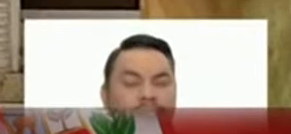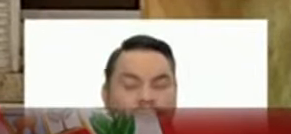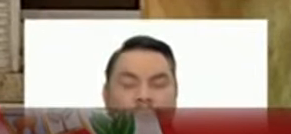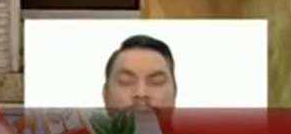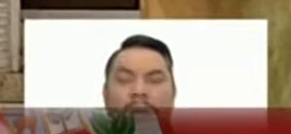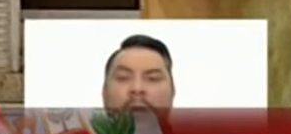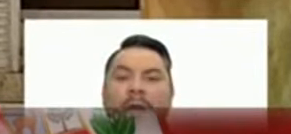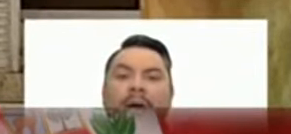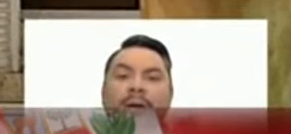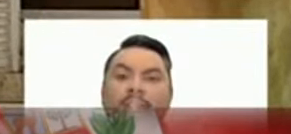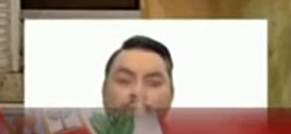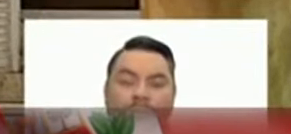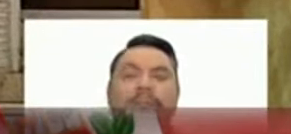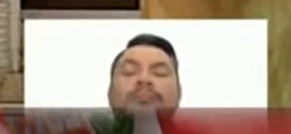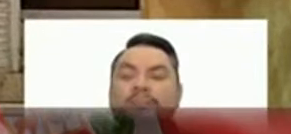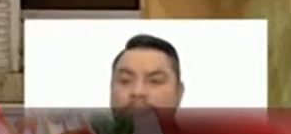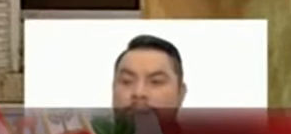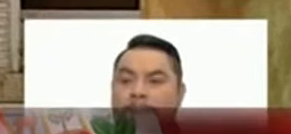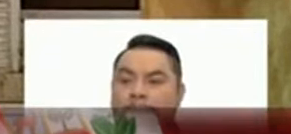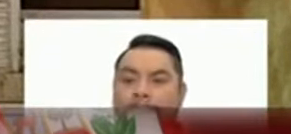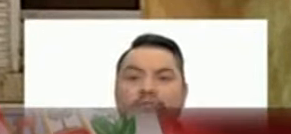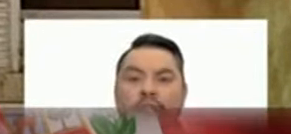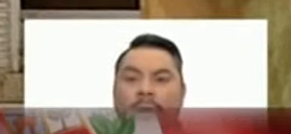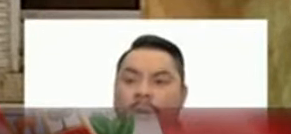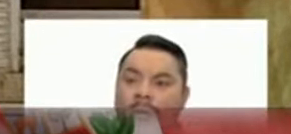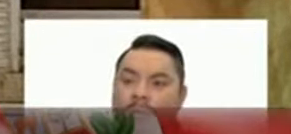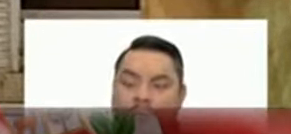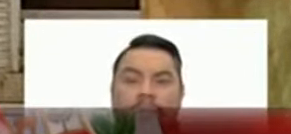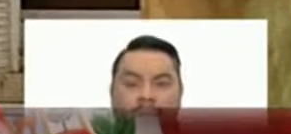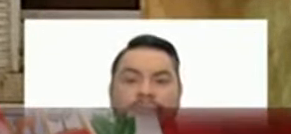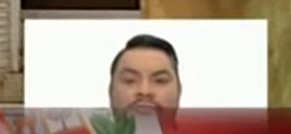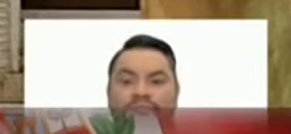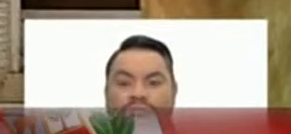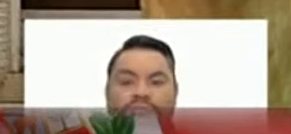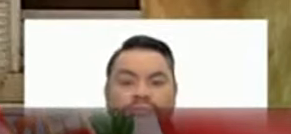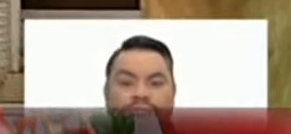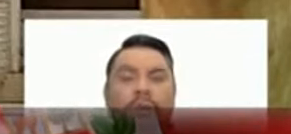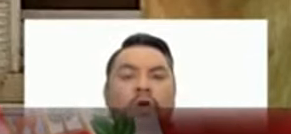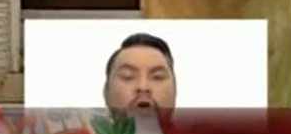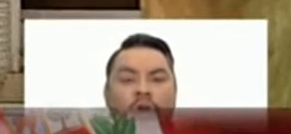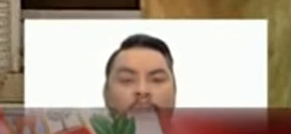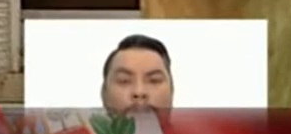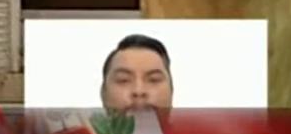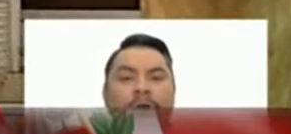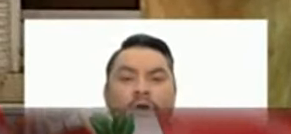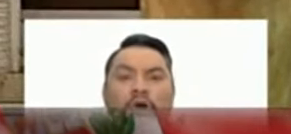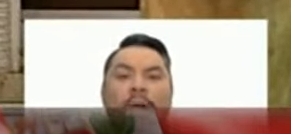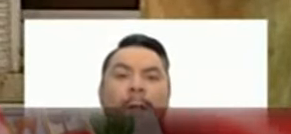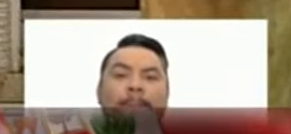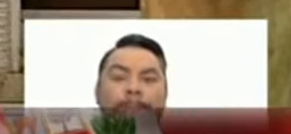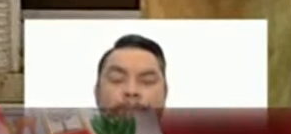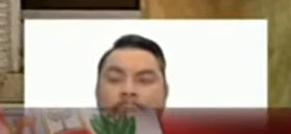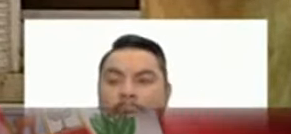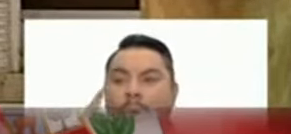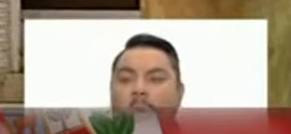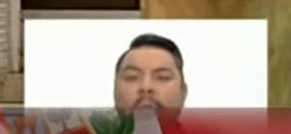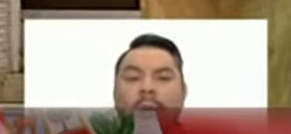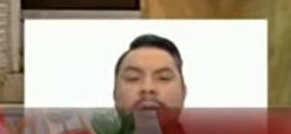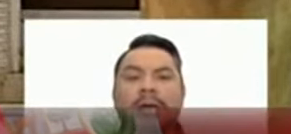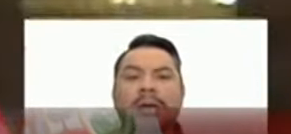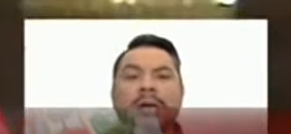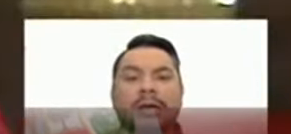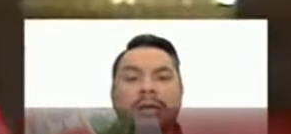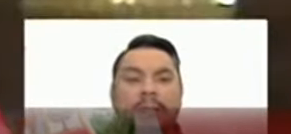1, nombrar ministro de Estado en el despacho de Relaciones Exteriores al señor Elmer José